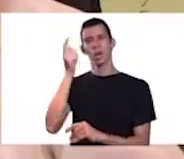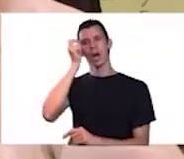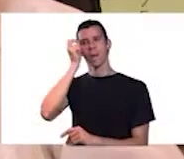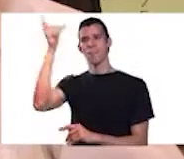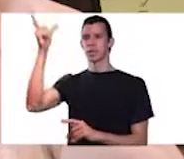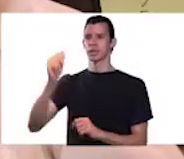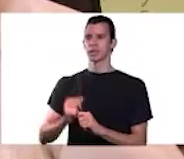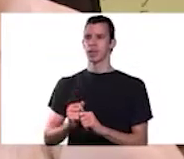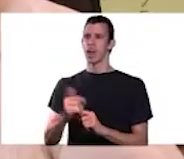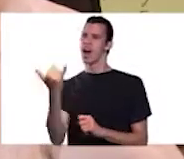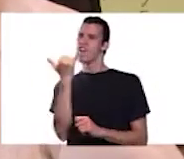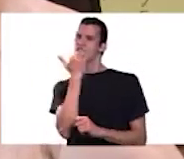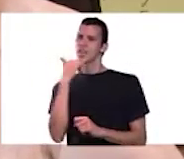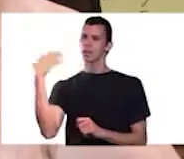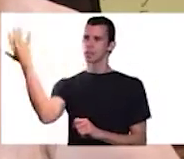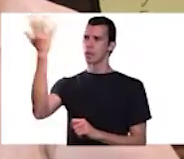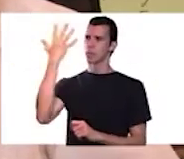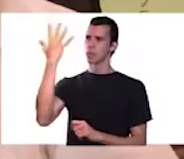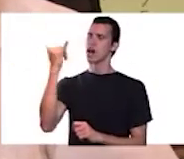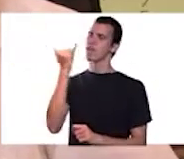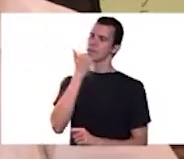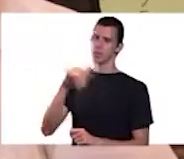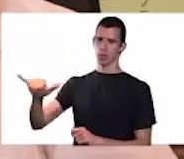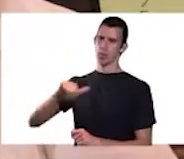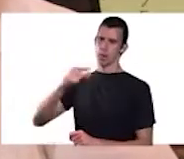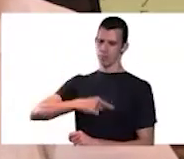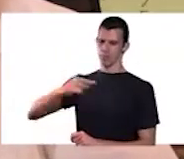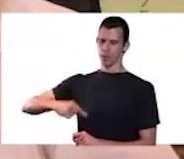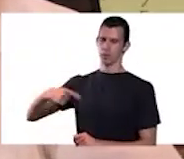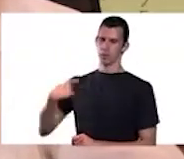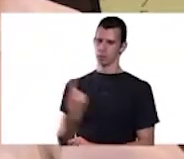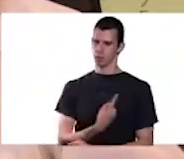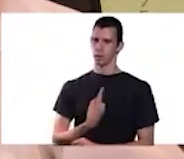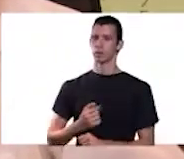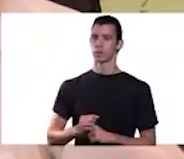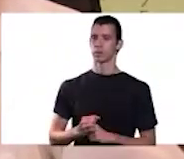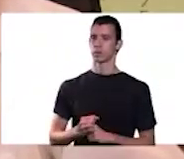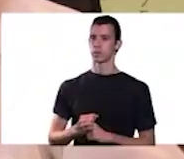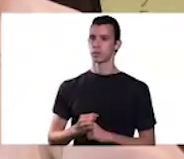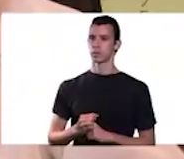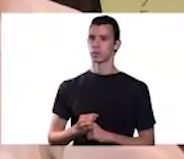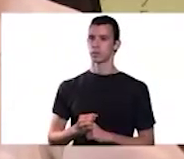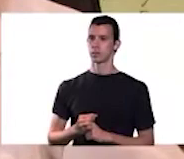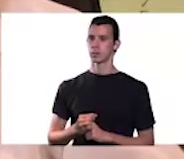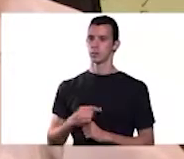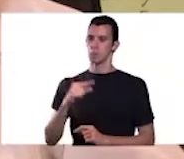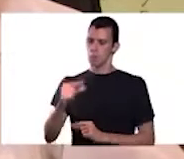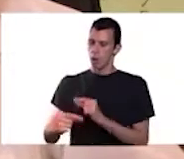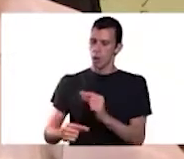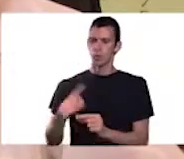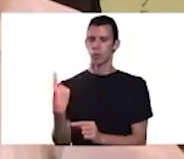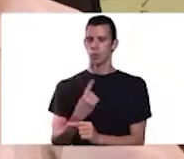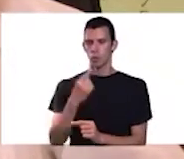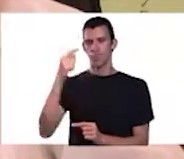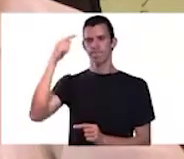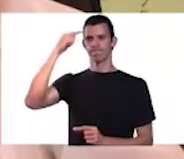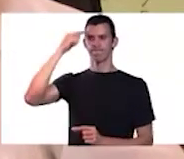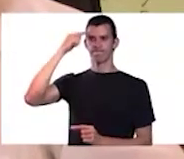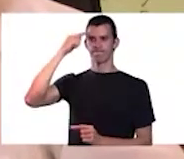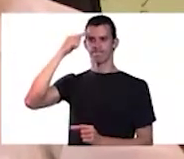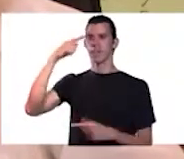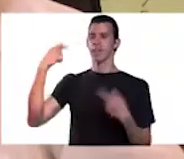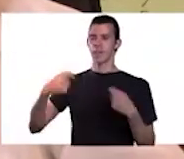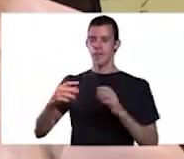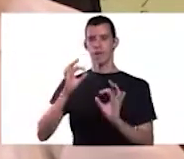y que pueda verlo mejorado, que pueda verlo más embellecido, porque como hemos aprendido más, como hemos desarrollado más, pues